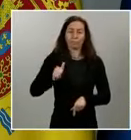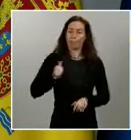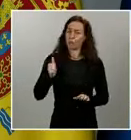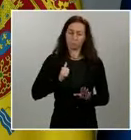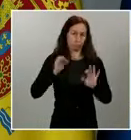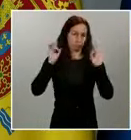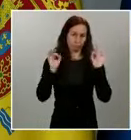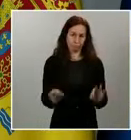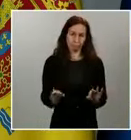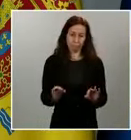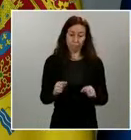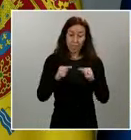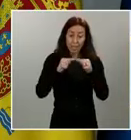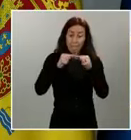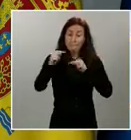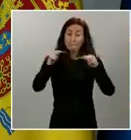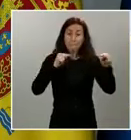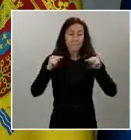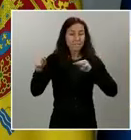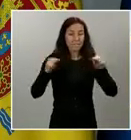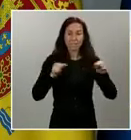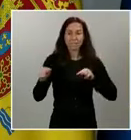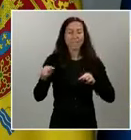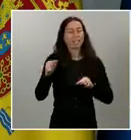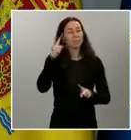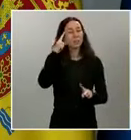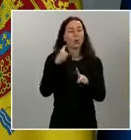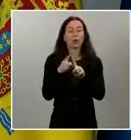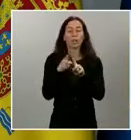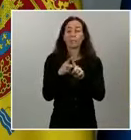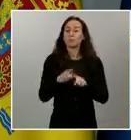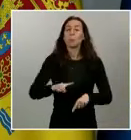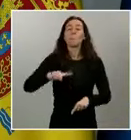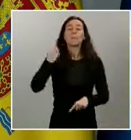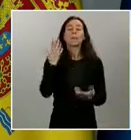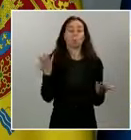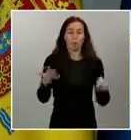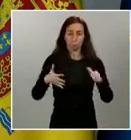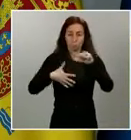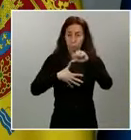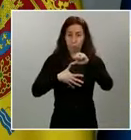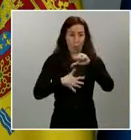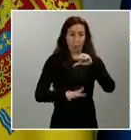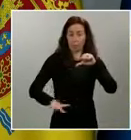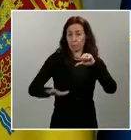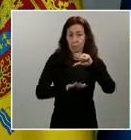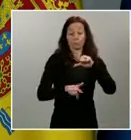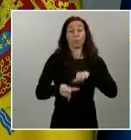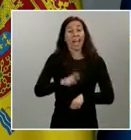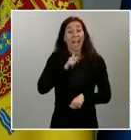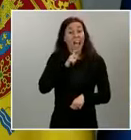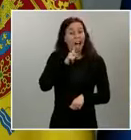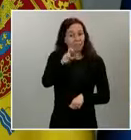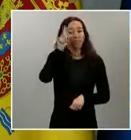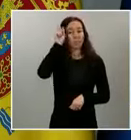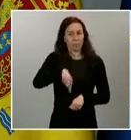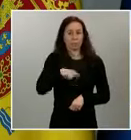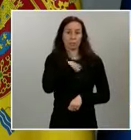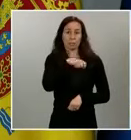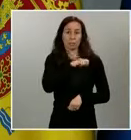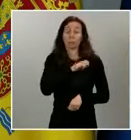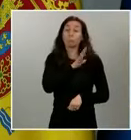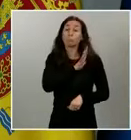estarían distribuyendo principalmente en los países de habla hispana, si bien no está de más alertar a la población española por si tuvieran